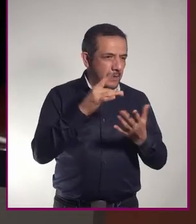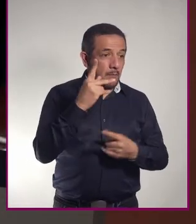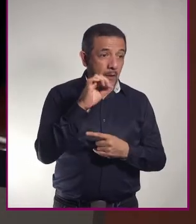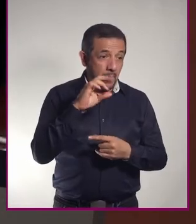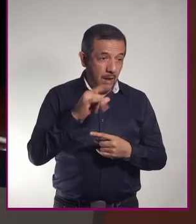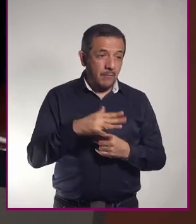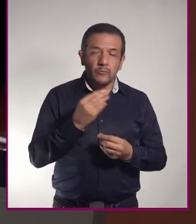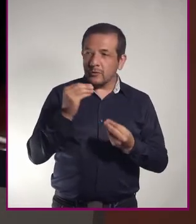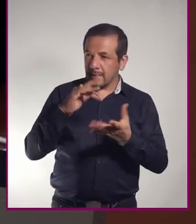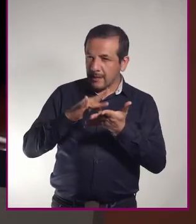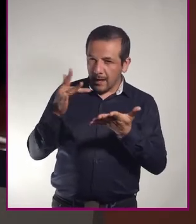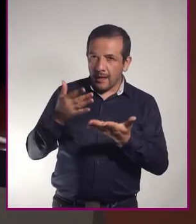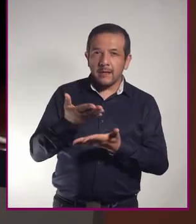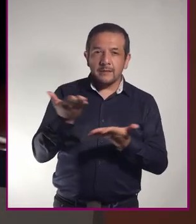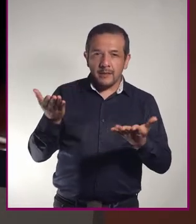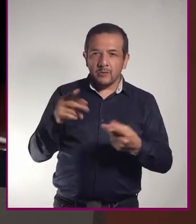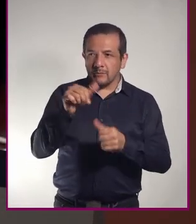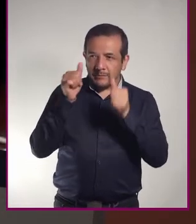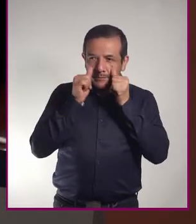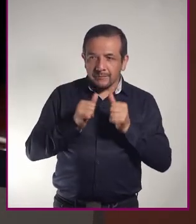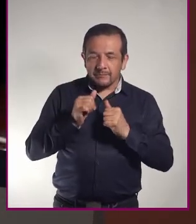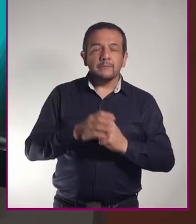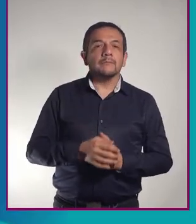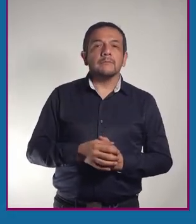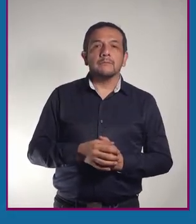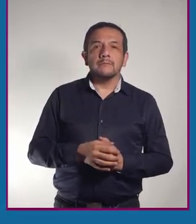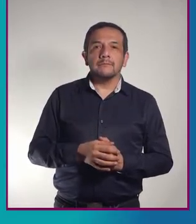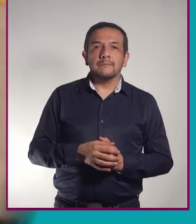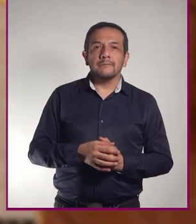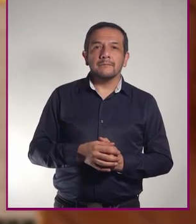Pamela, y muchas gracias a su audiencia por su atención.